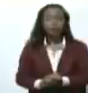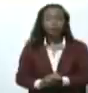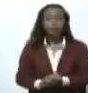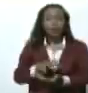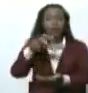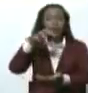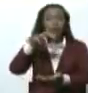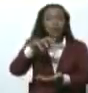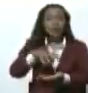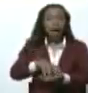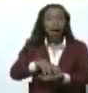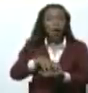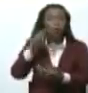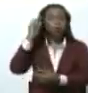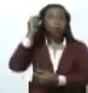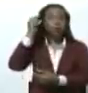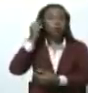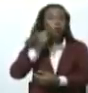Estado Sucre,